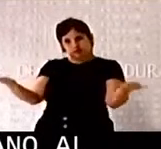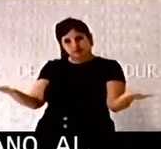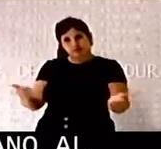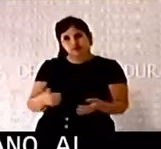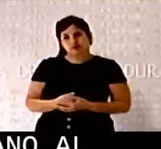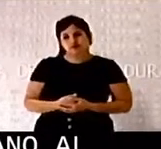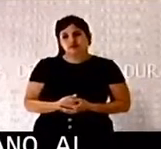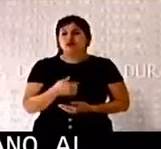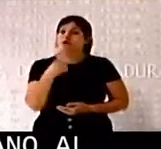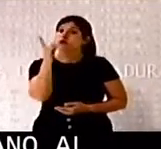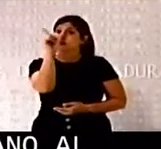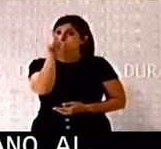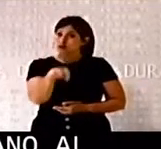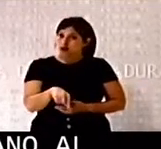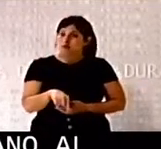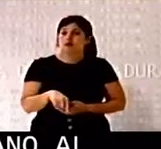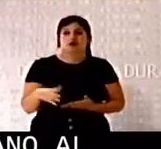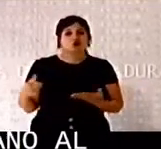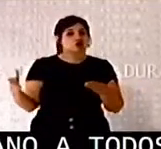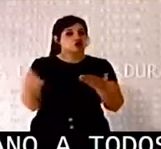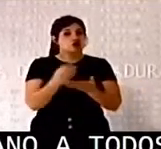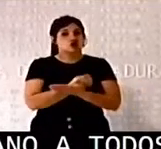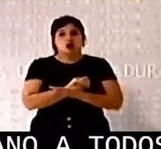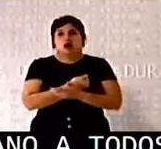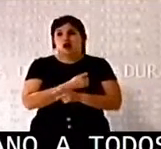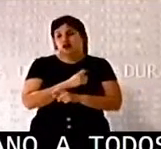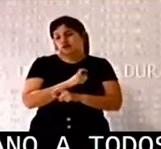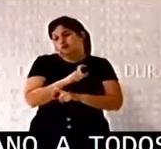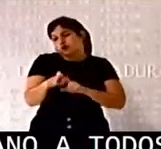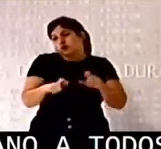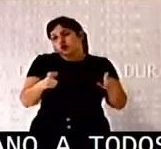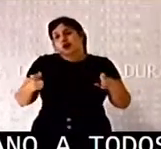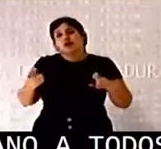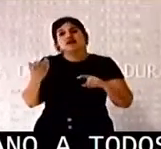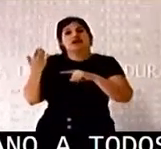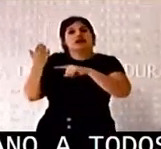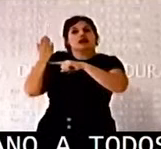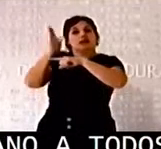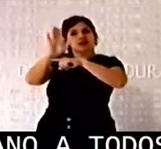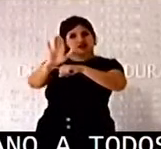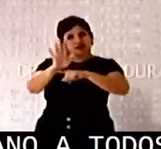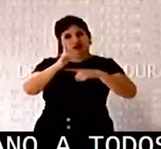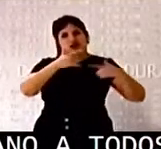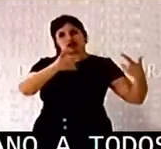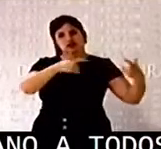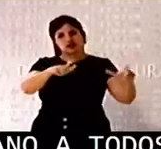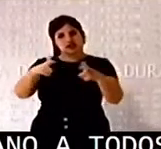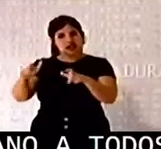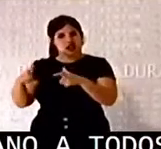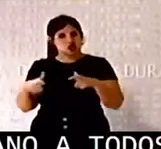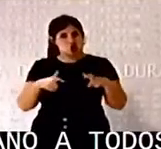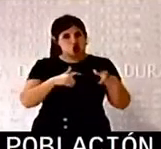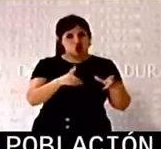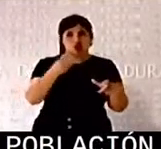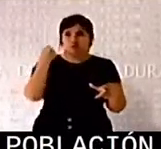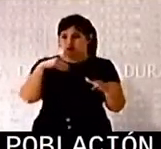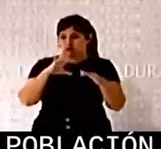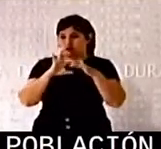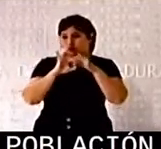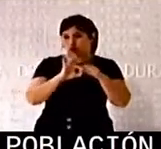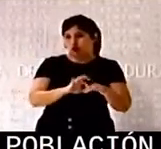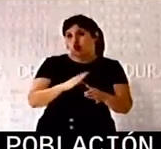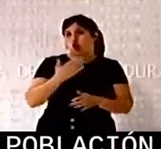le tiendo la mano a todos aquellos que representen sectores de la población que están relacionados con el